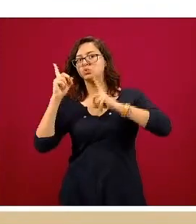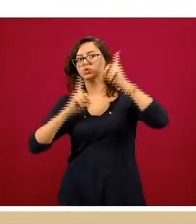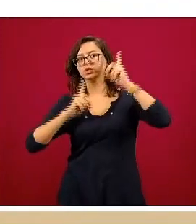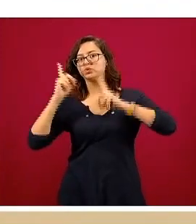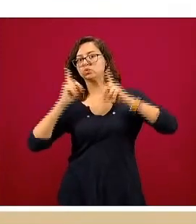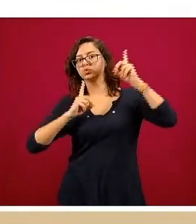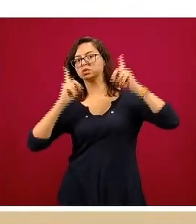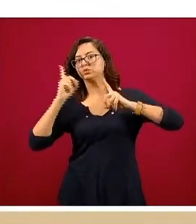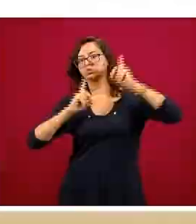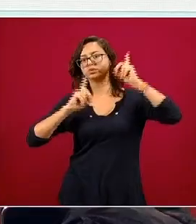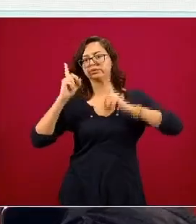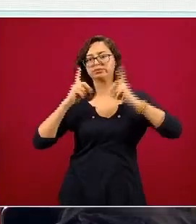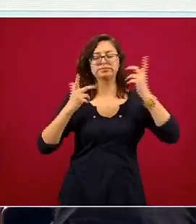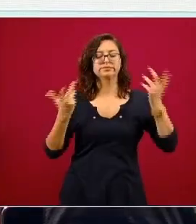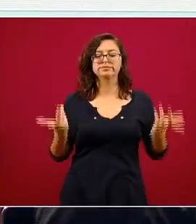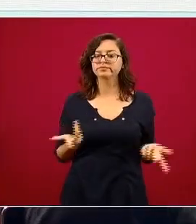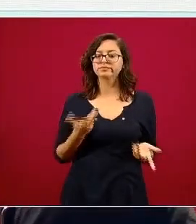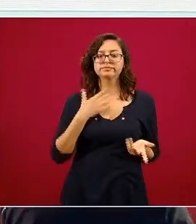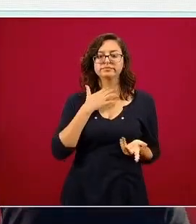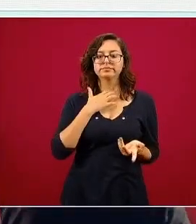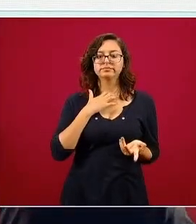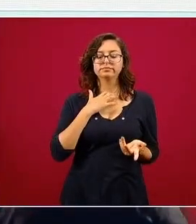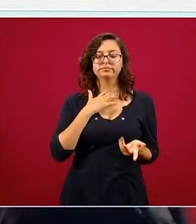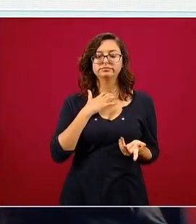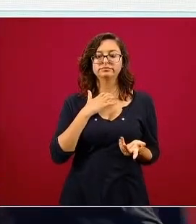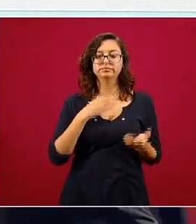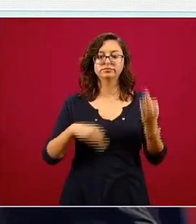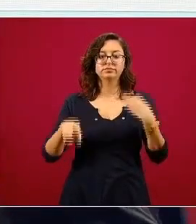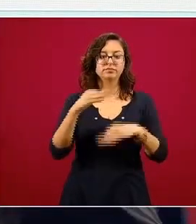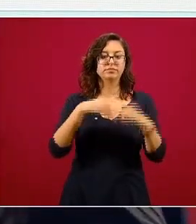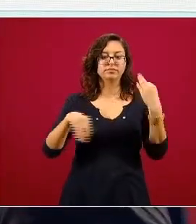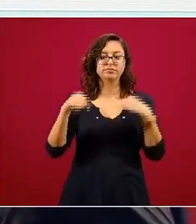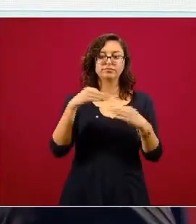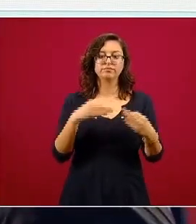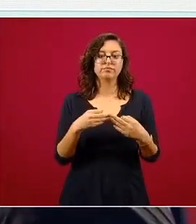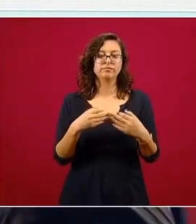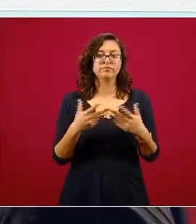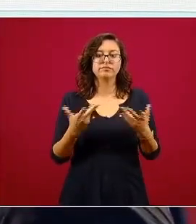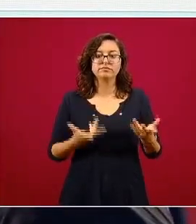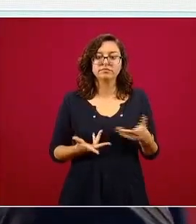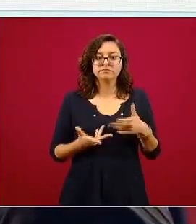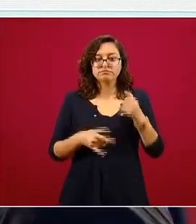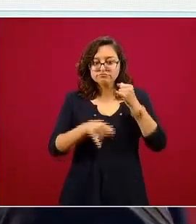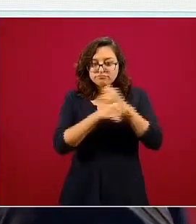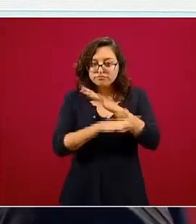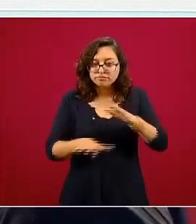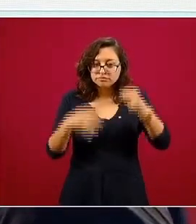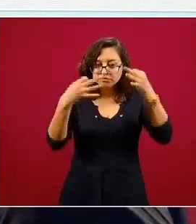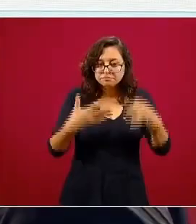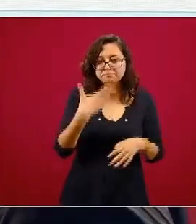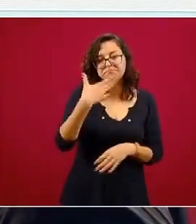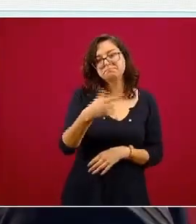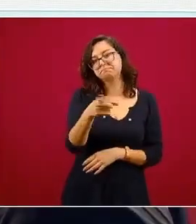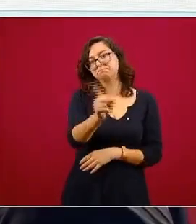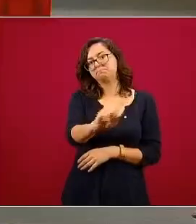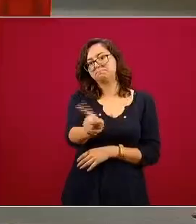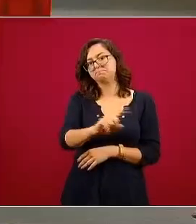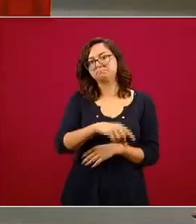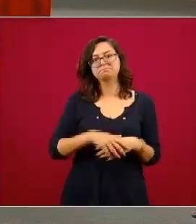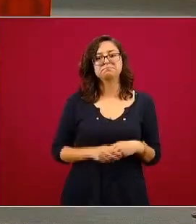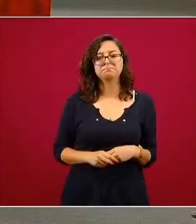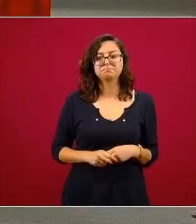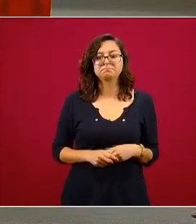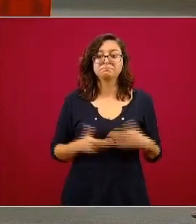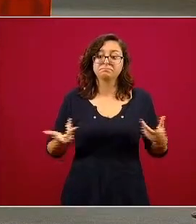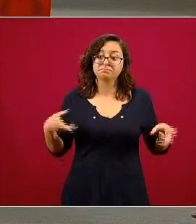evidencia de que sirve. Vamos a estar haciendo las cosas que no nos van a generar la información que necesitamos. Y las